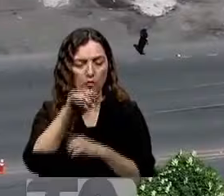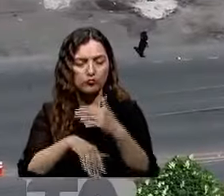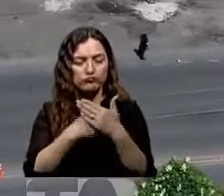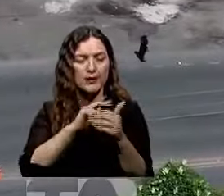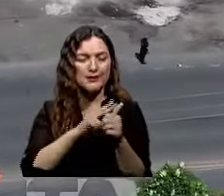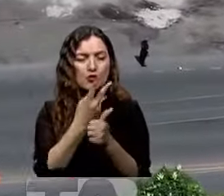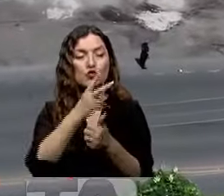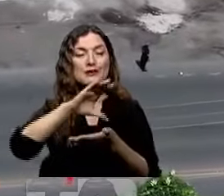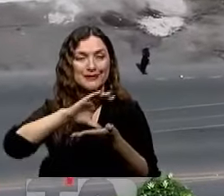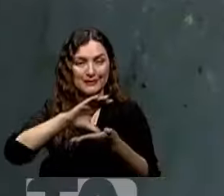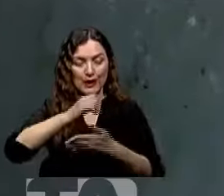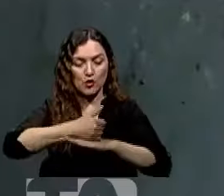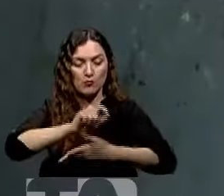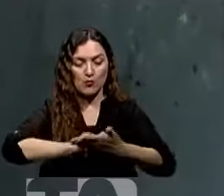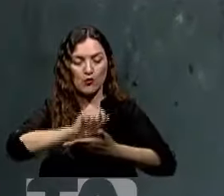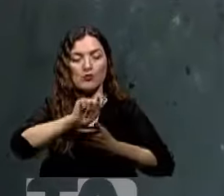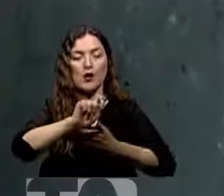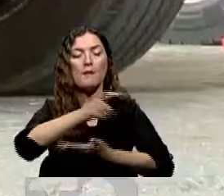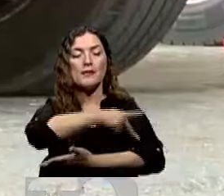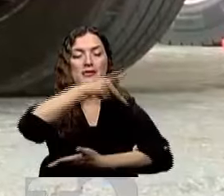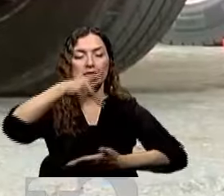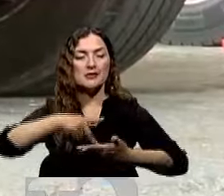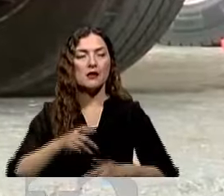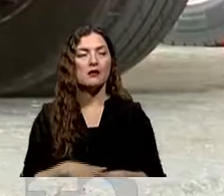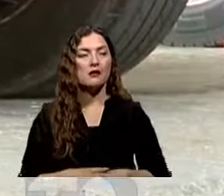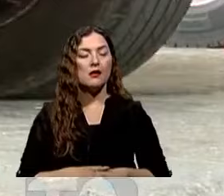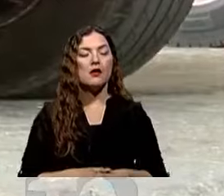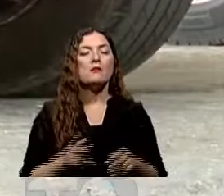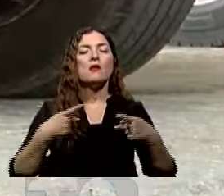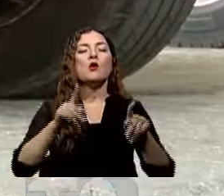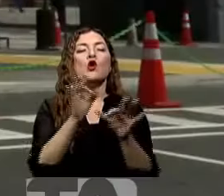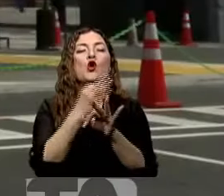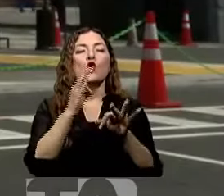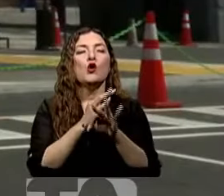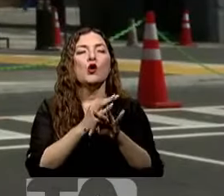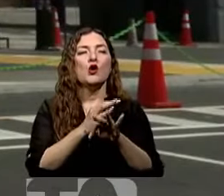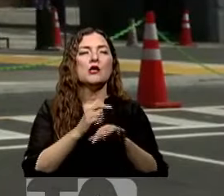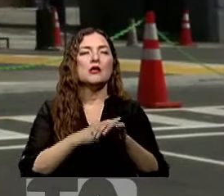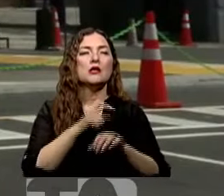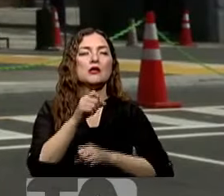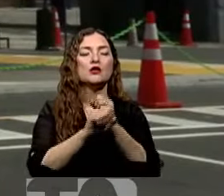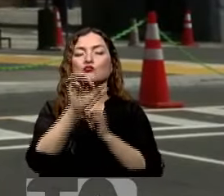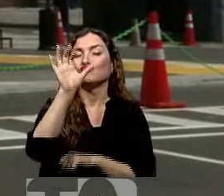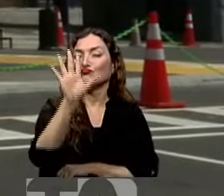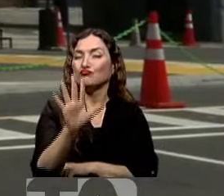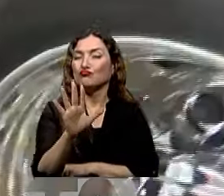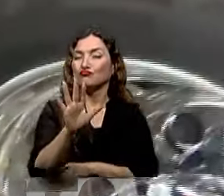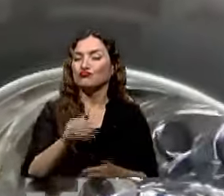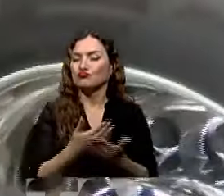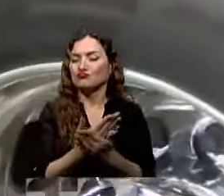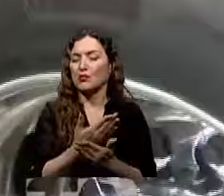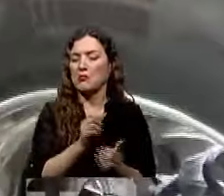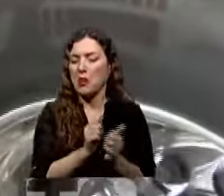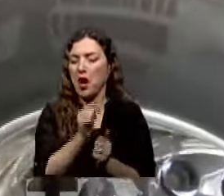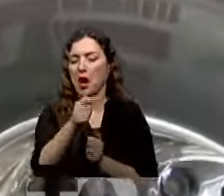centro que adquiere esta autorización en Pichincha. El permiso de funcionamiento tiene una vigencia de 5 años renovables y